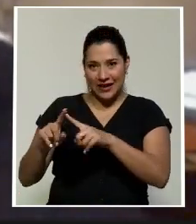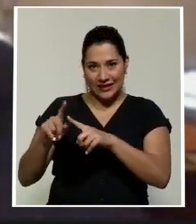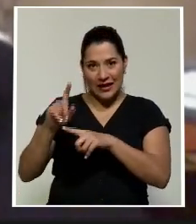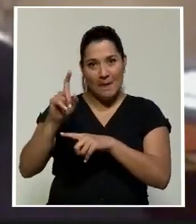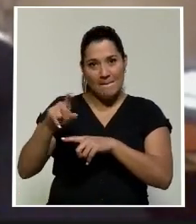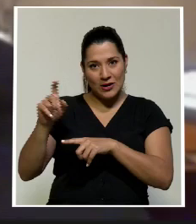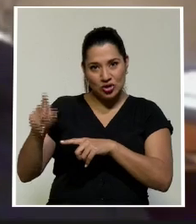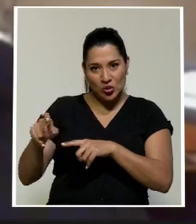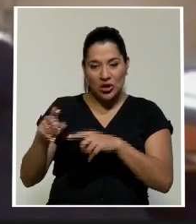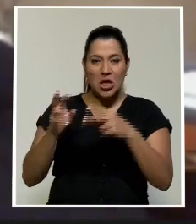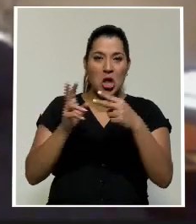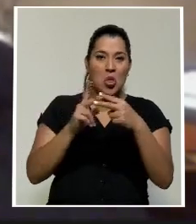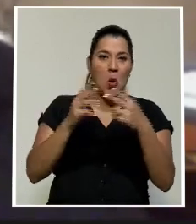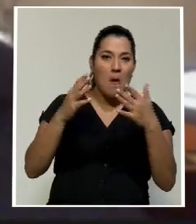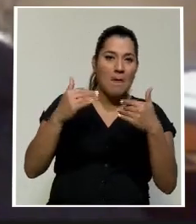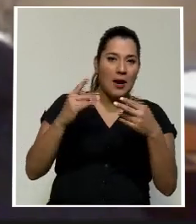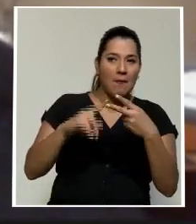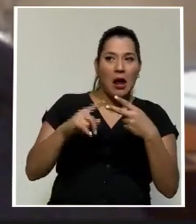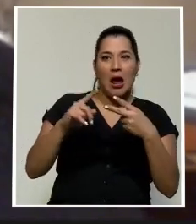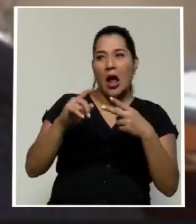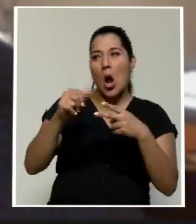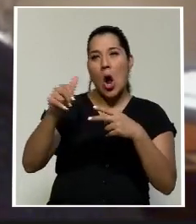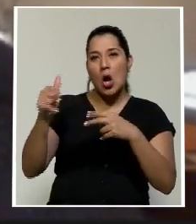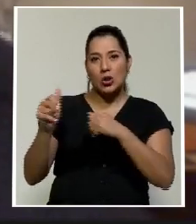varias de otras partes.